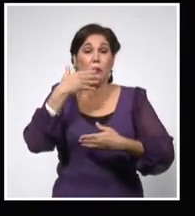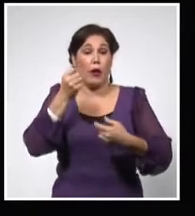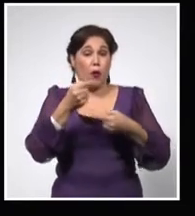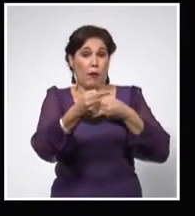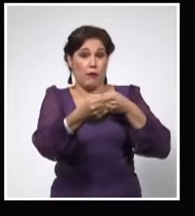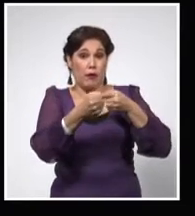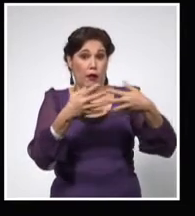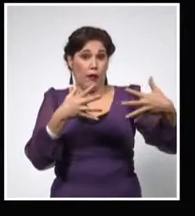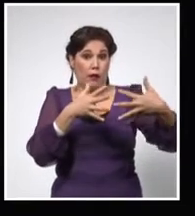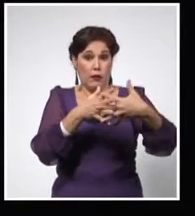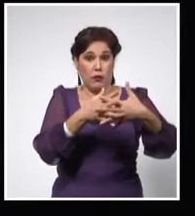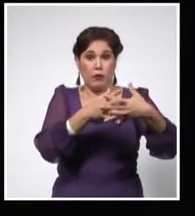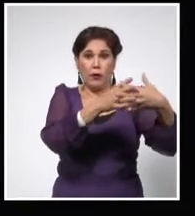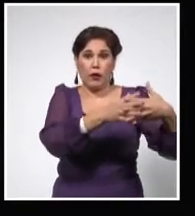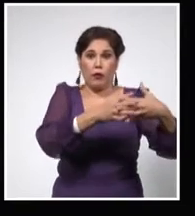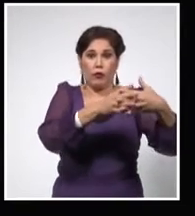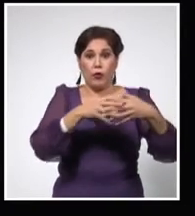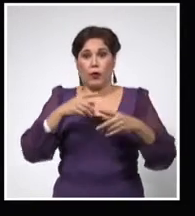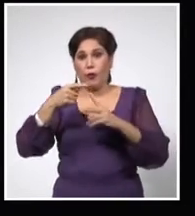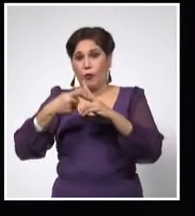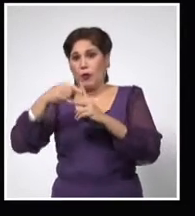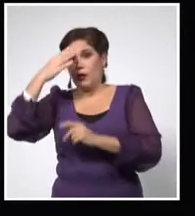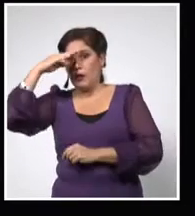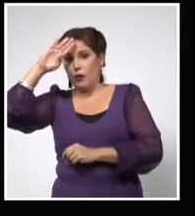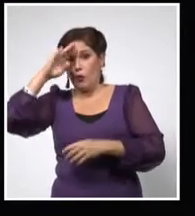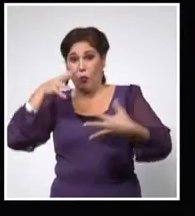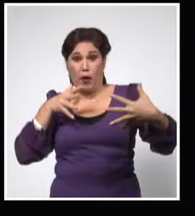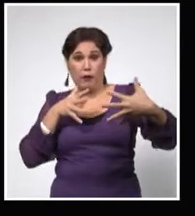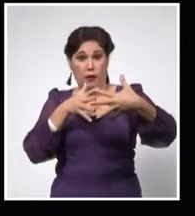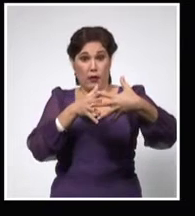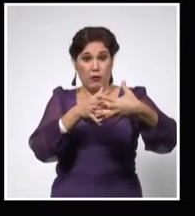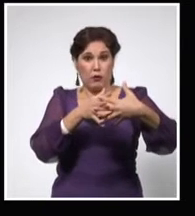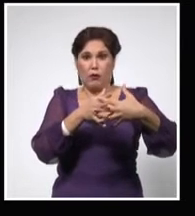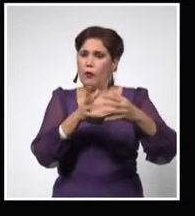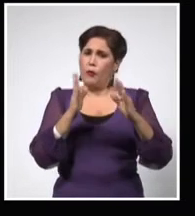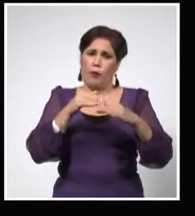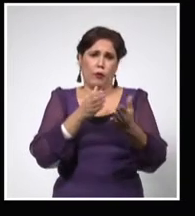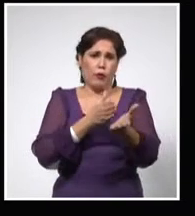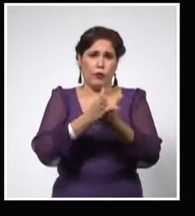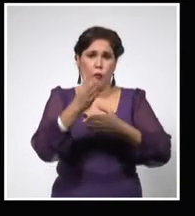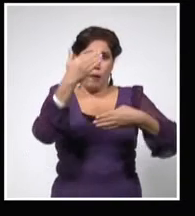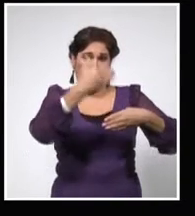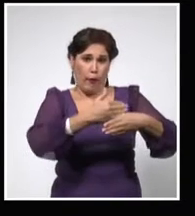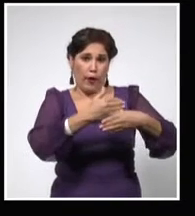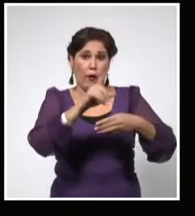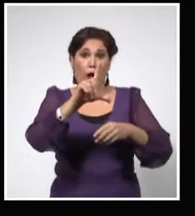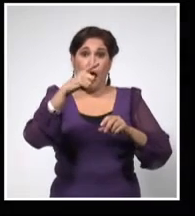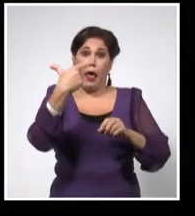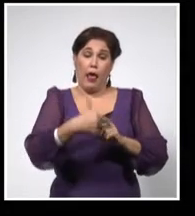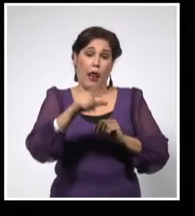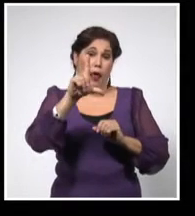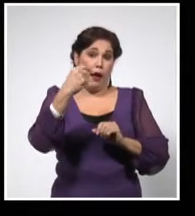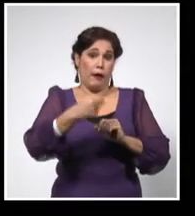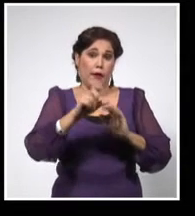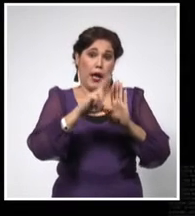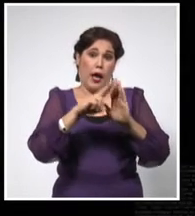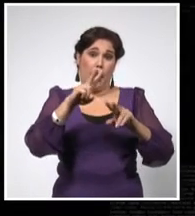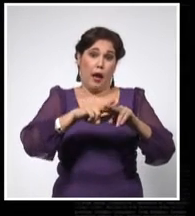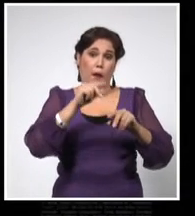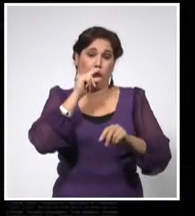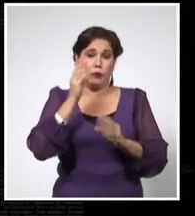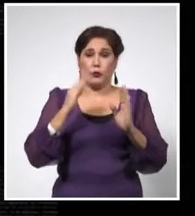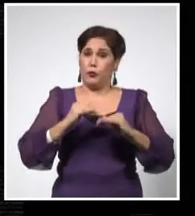acercamiento en la relación bilateral, este no será sostenible mientras continúe existiendo la ley Helms-Burton.